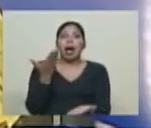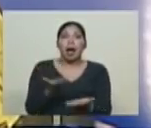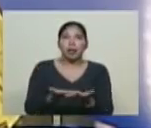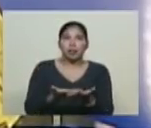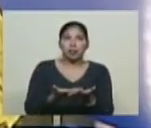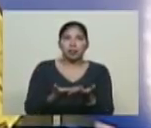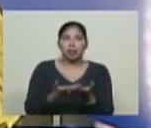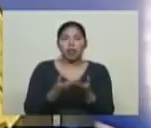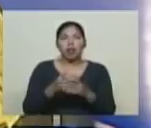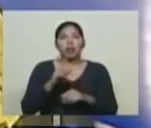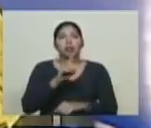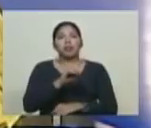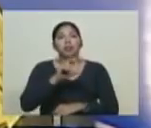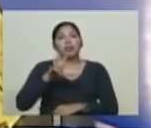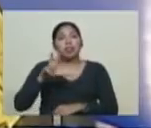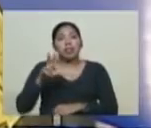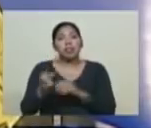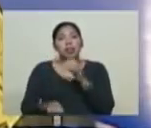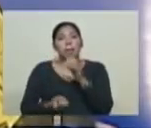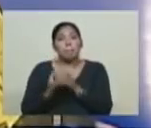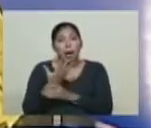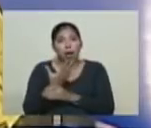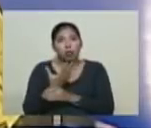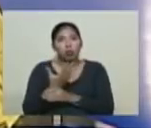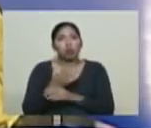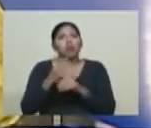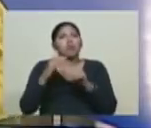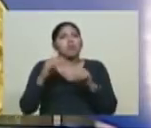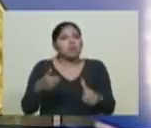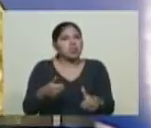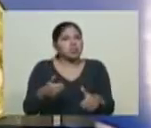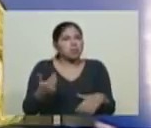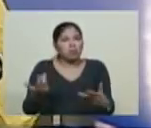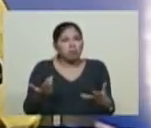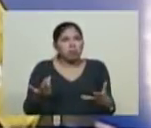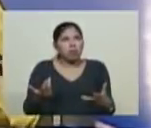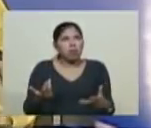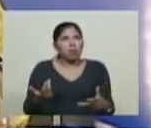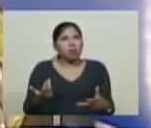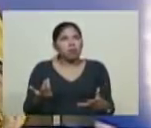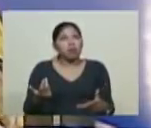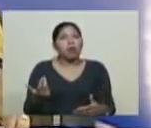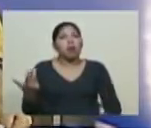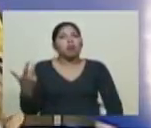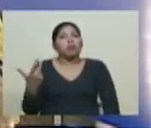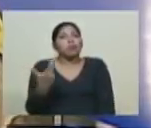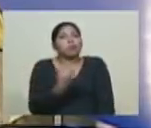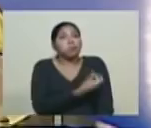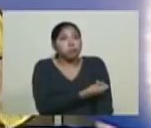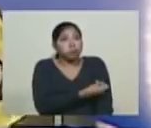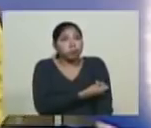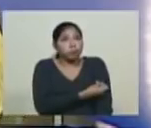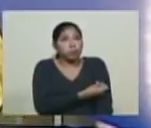mayo arranca en Venezuela proceso de vacunación general